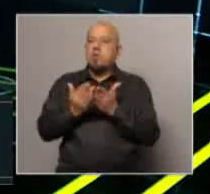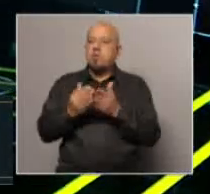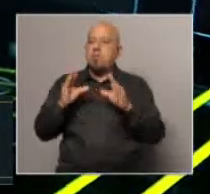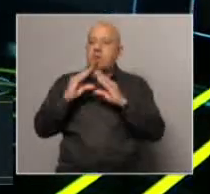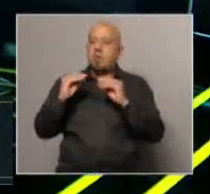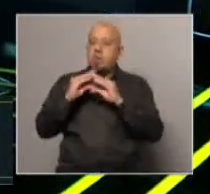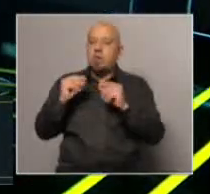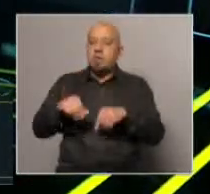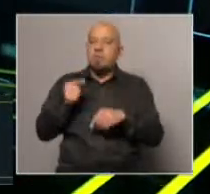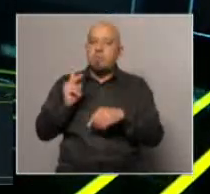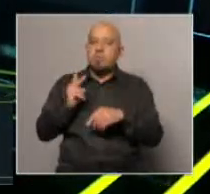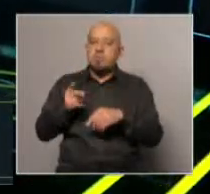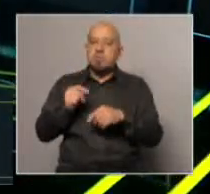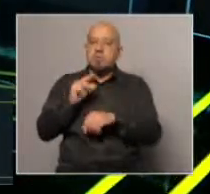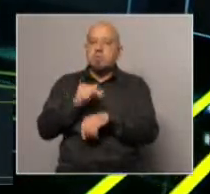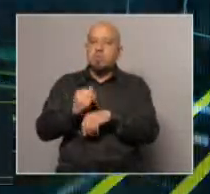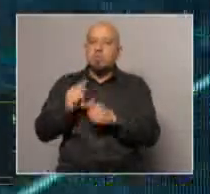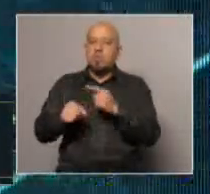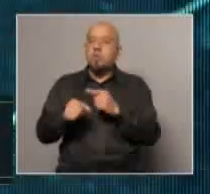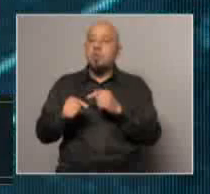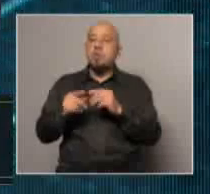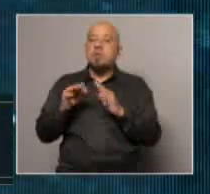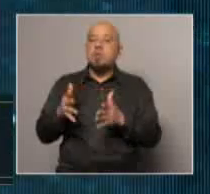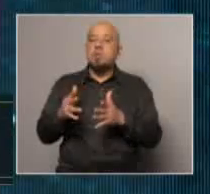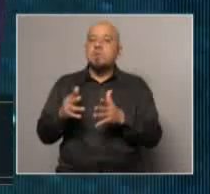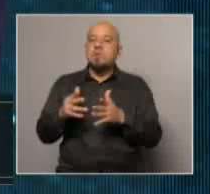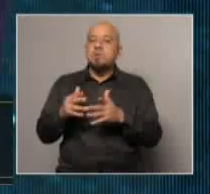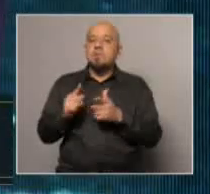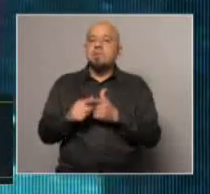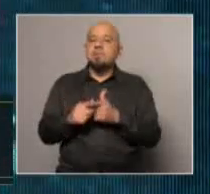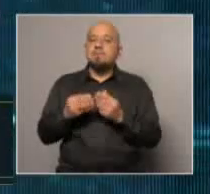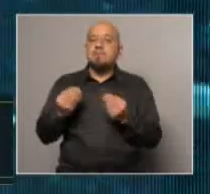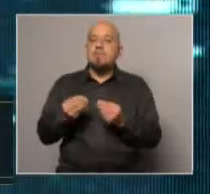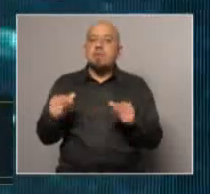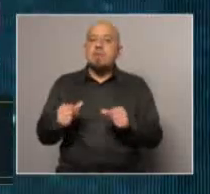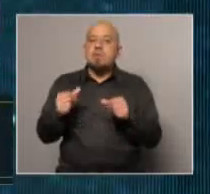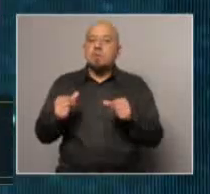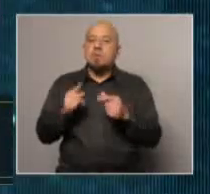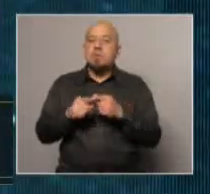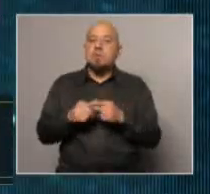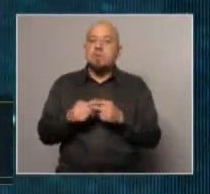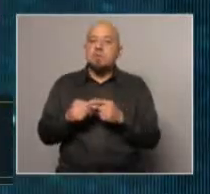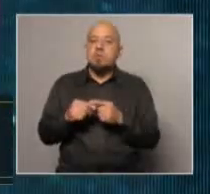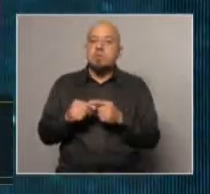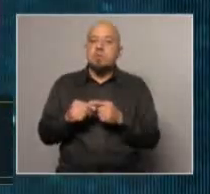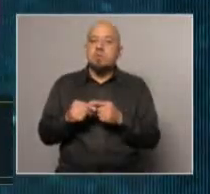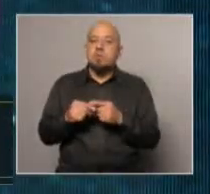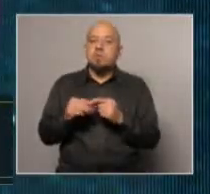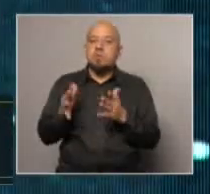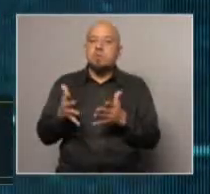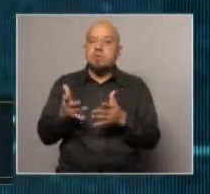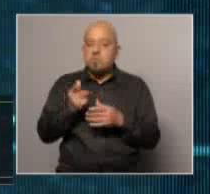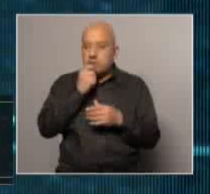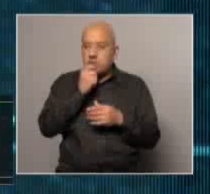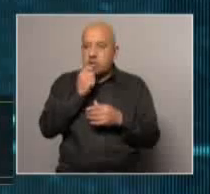otras hierbas, Prohibición, Regulación y Uso de Drogas en Uruguay, El Camino, sobre cómo se reguló el cannabis, y se es considerado un